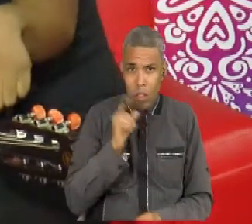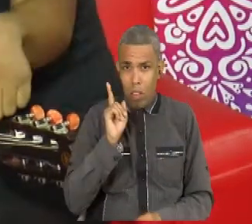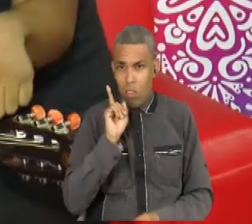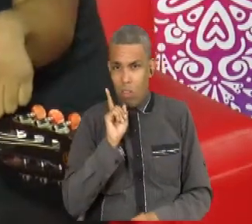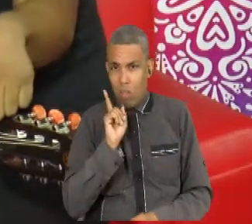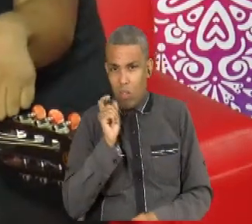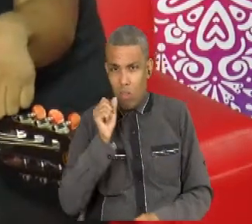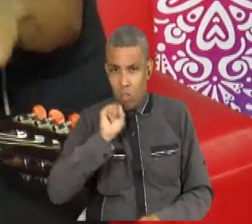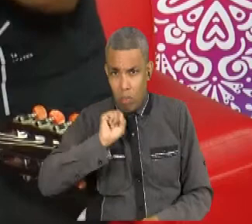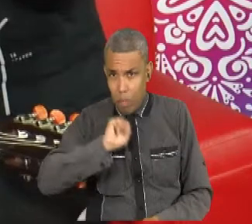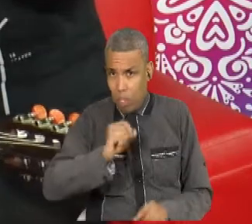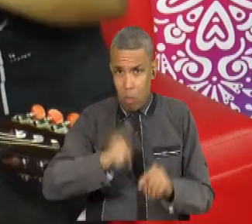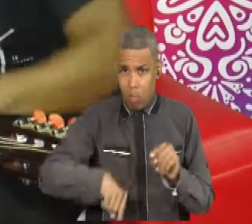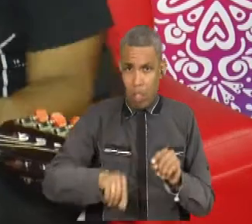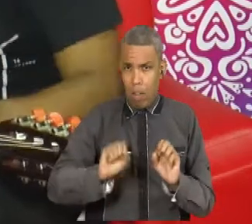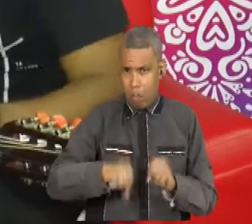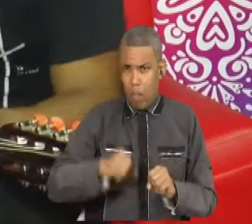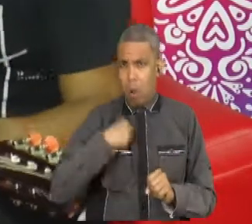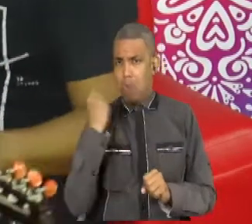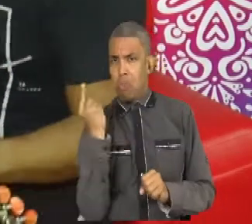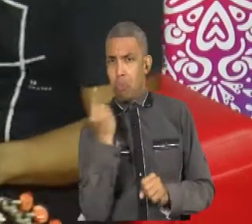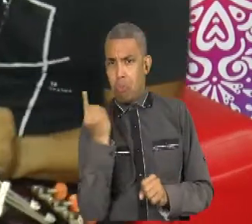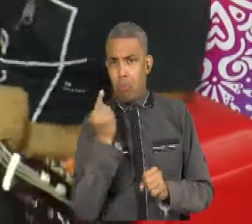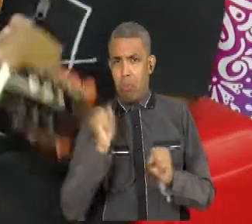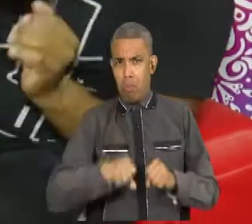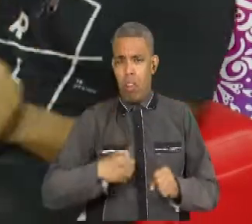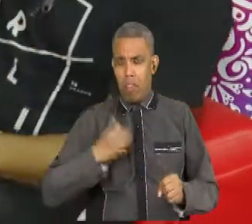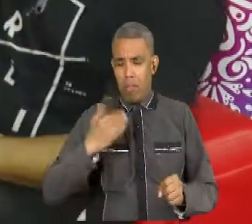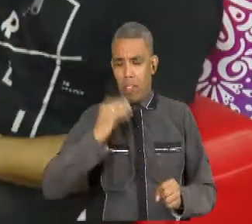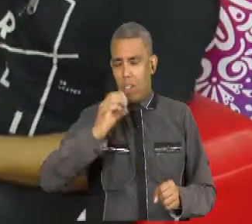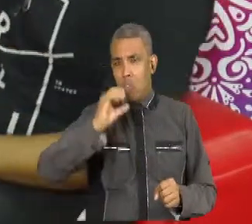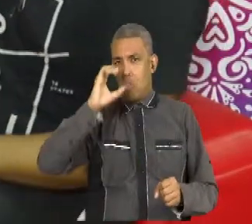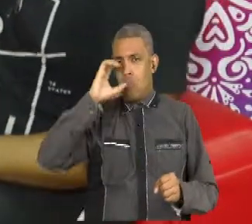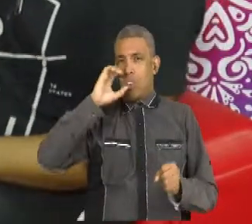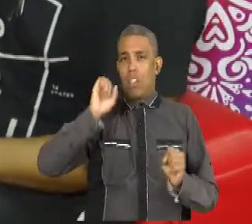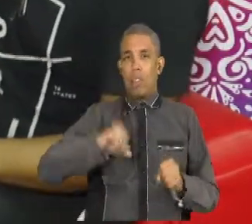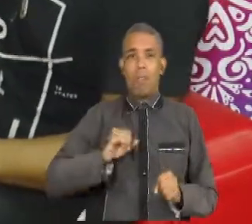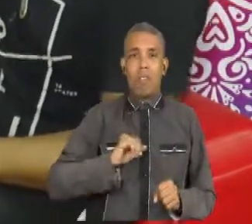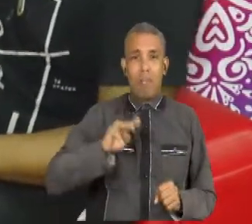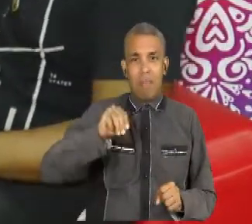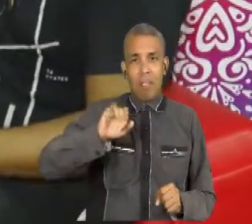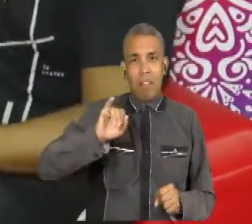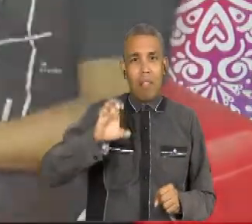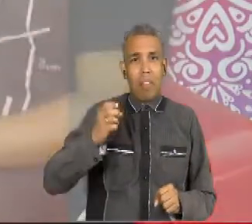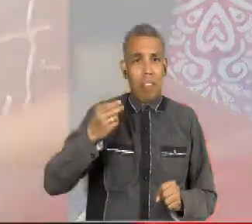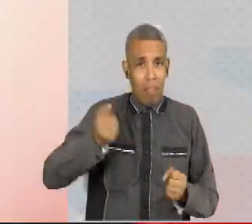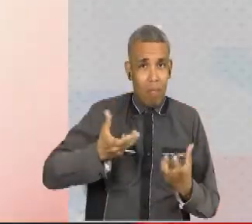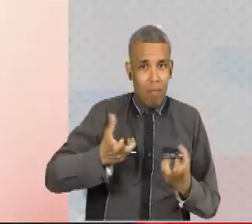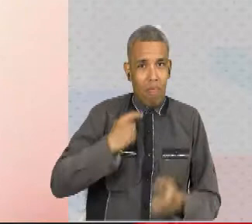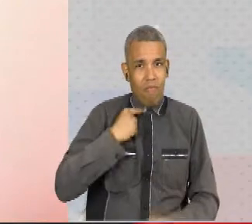tomar, hay cerveza sin alcohol. Ya saben. Y si no quieren tomar, hay michelada también con cerveza sin alcohol.